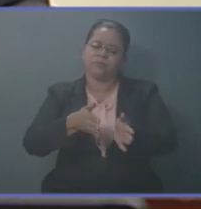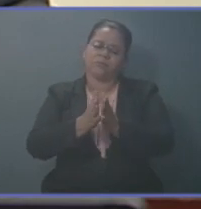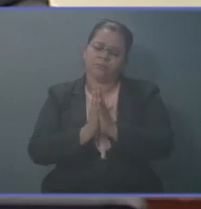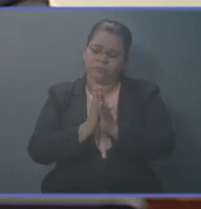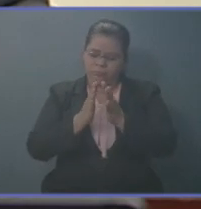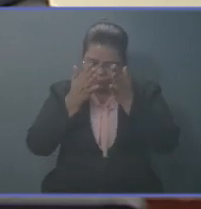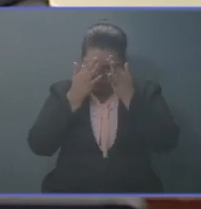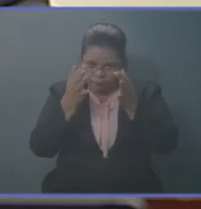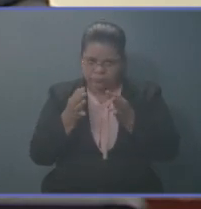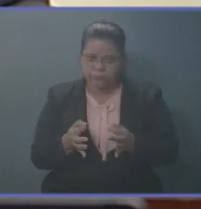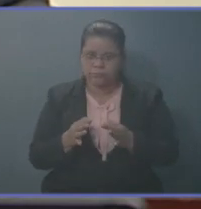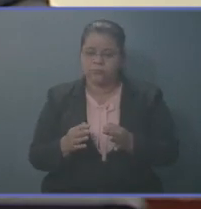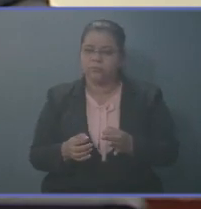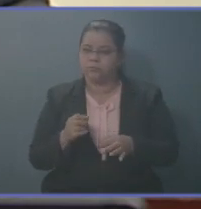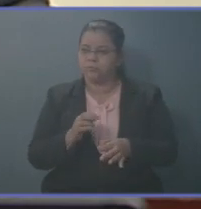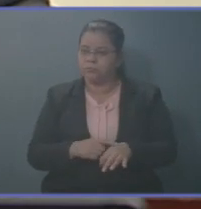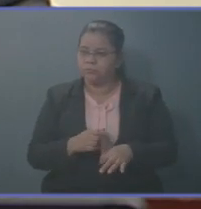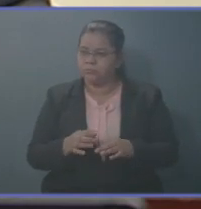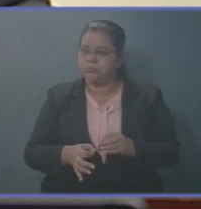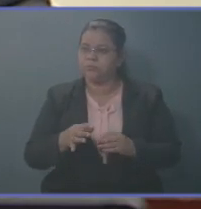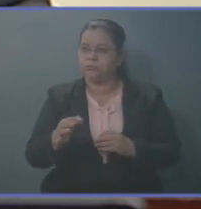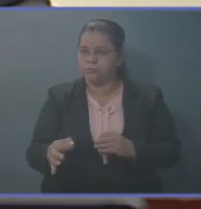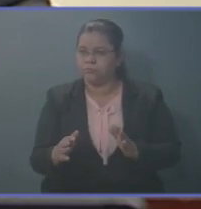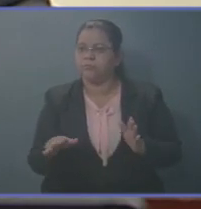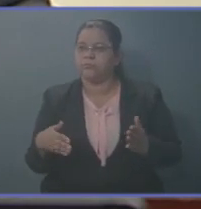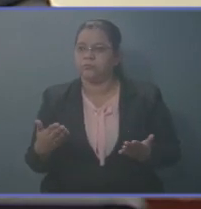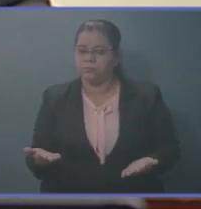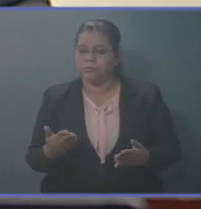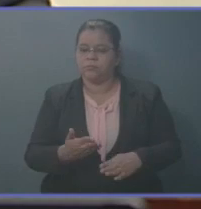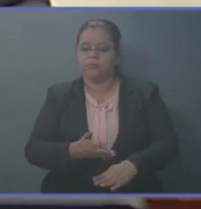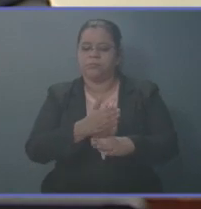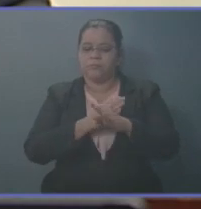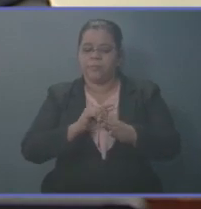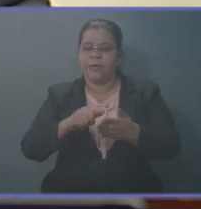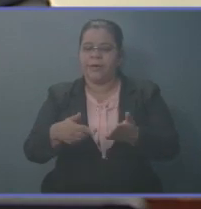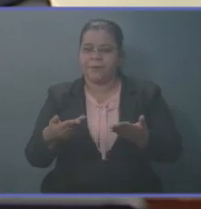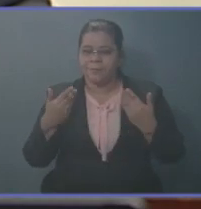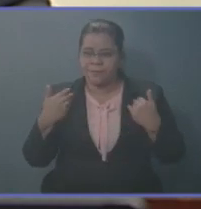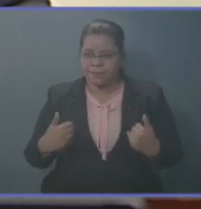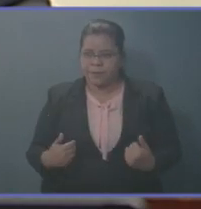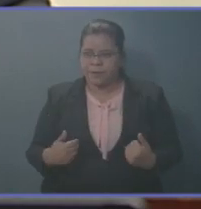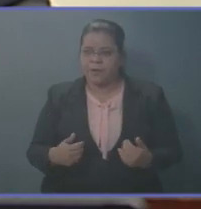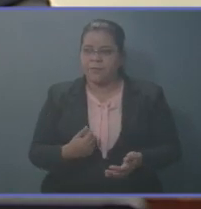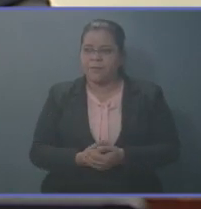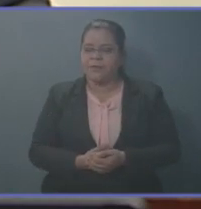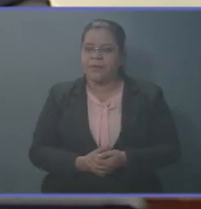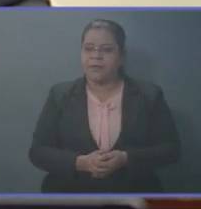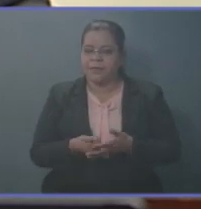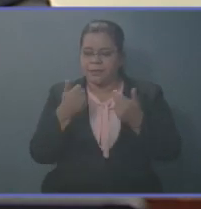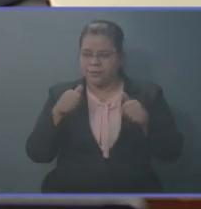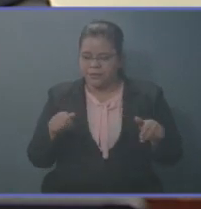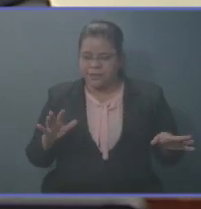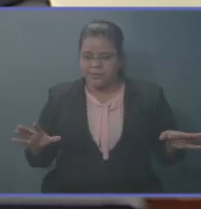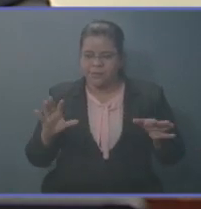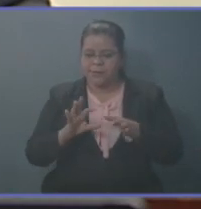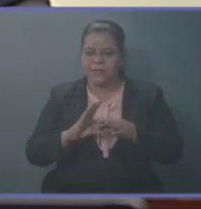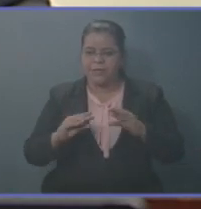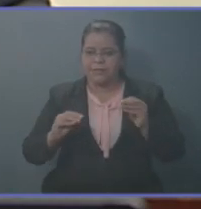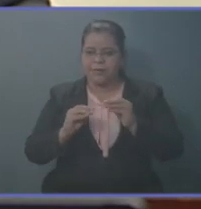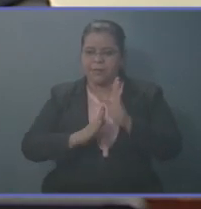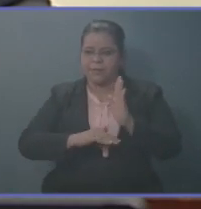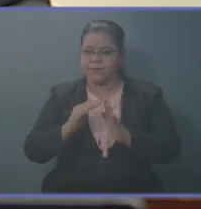las disposiciones transitorias para la defensa de los derechos humanos en el marco de la emergencia por la